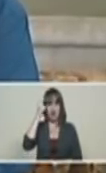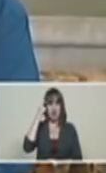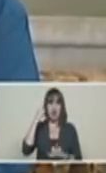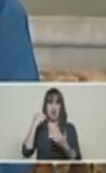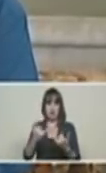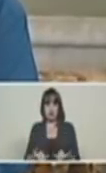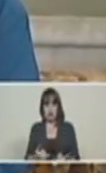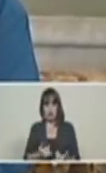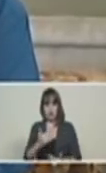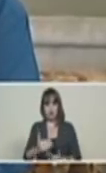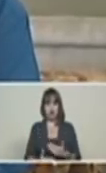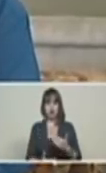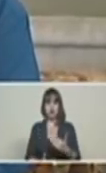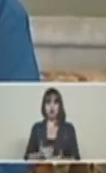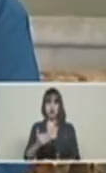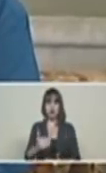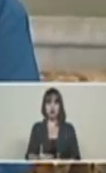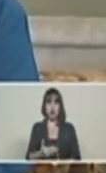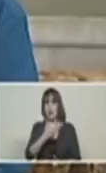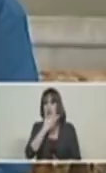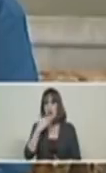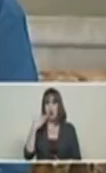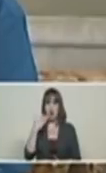un paso gigantesco,